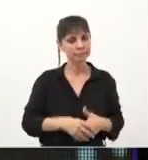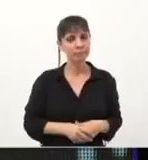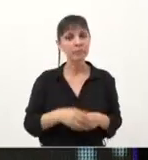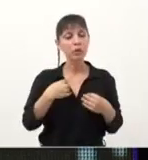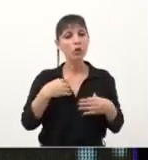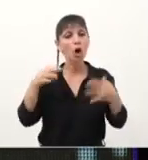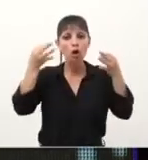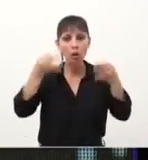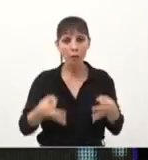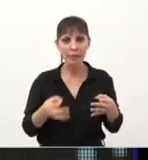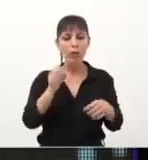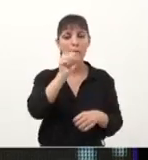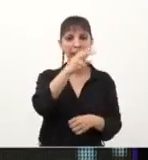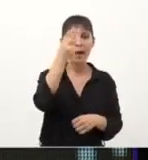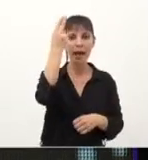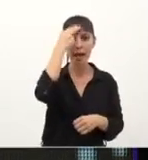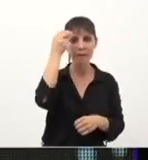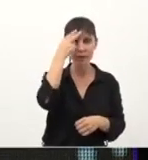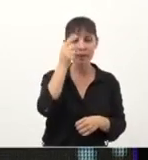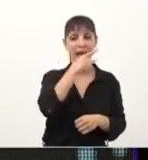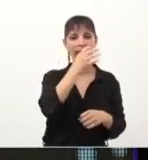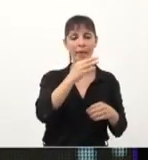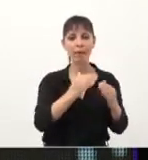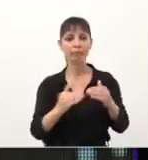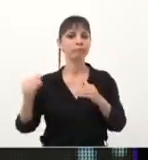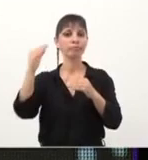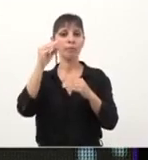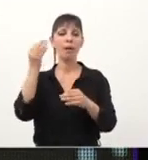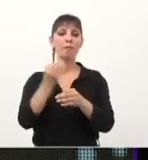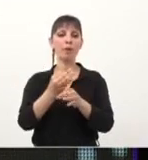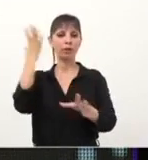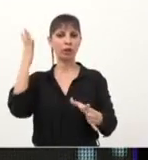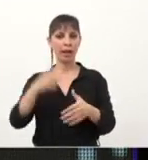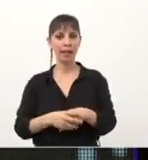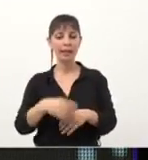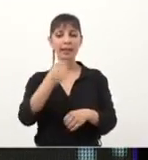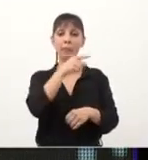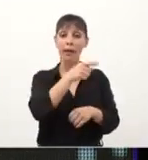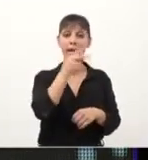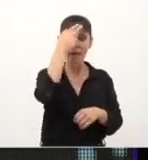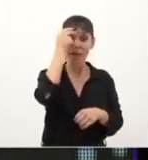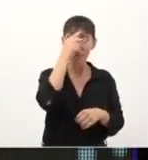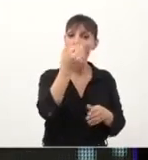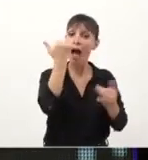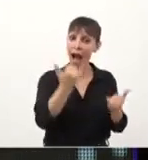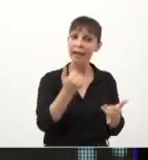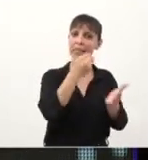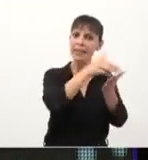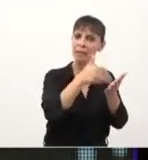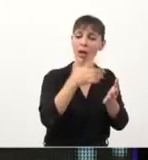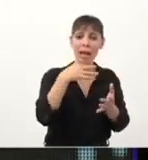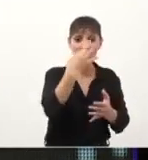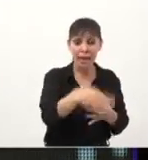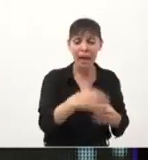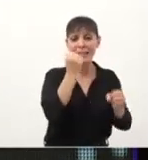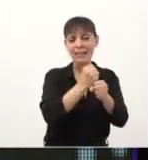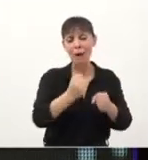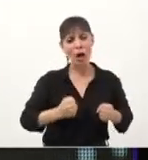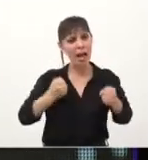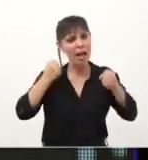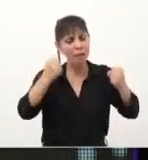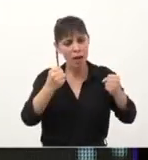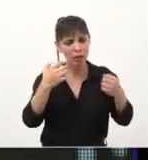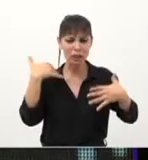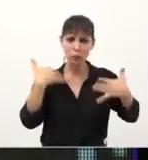las enfermeras hay que pasarlas a la carrera profesional de salud. Se las discrimina, hacen un trabajo enorme, se rompen el lomo y le pagan